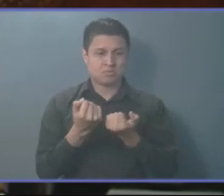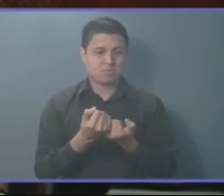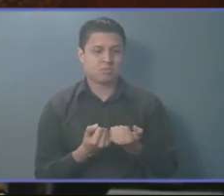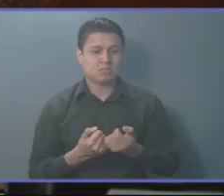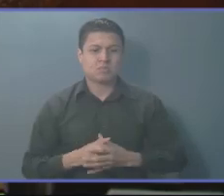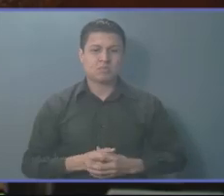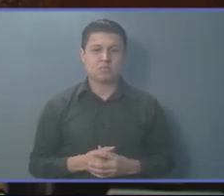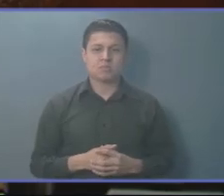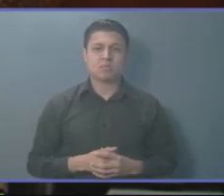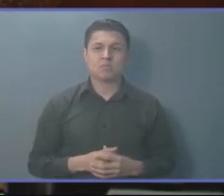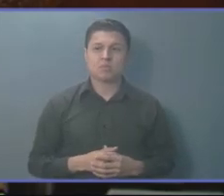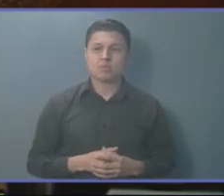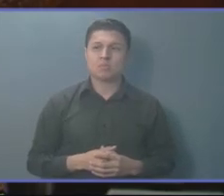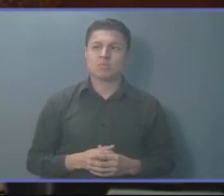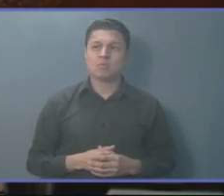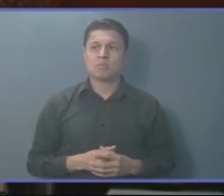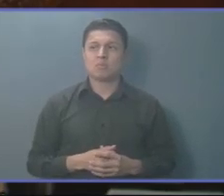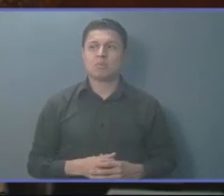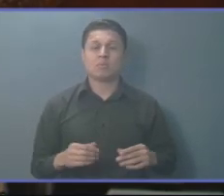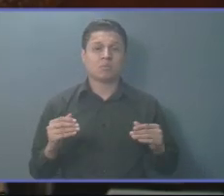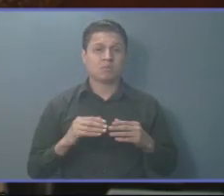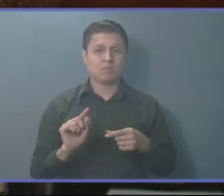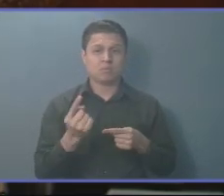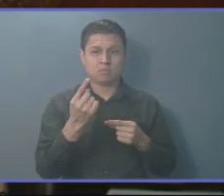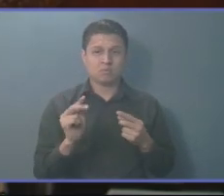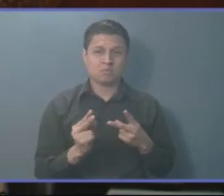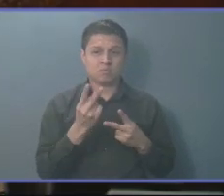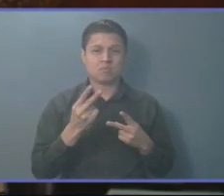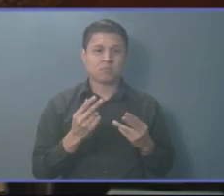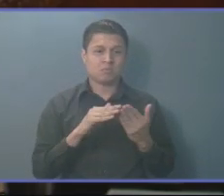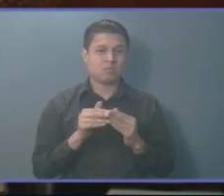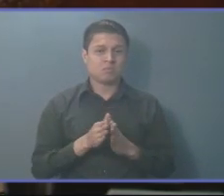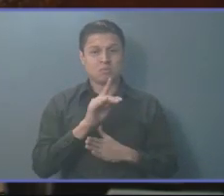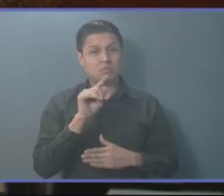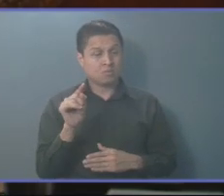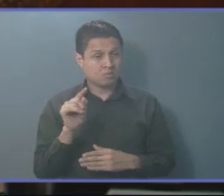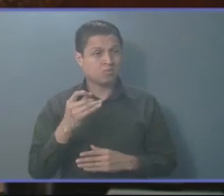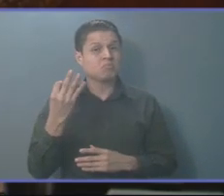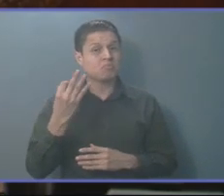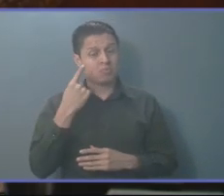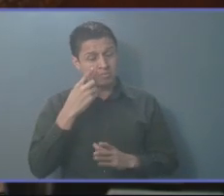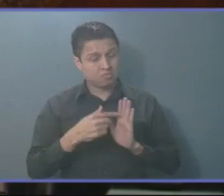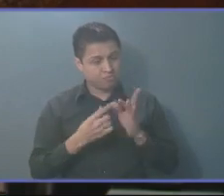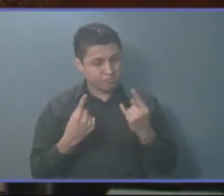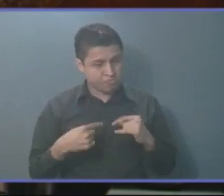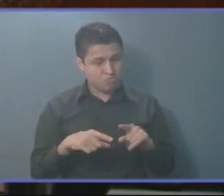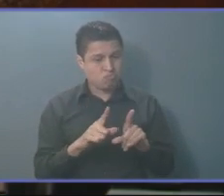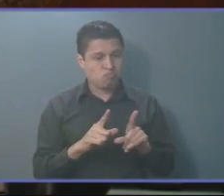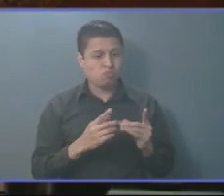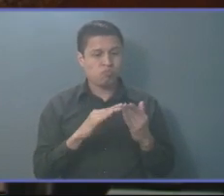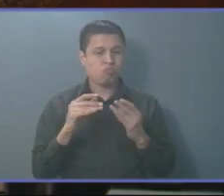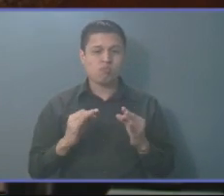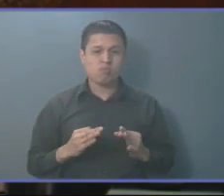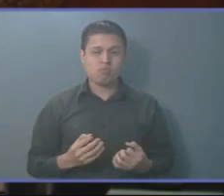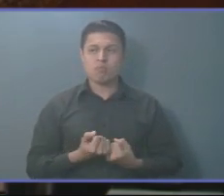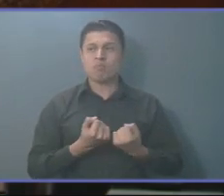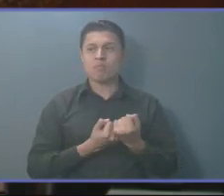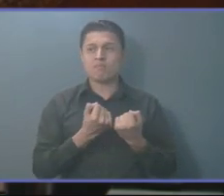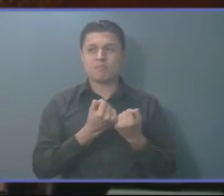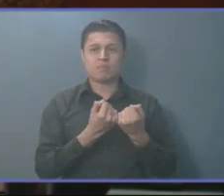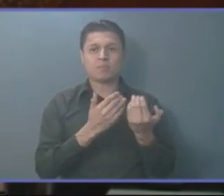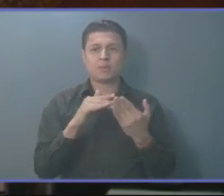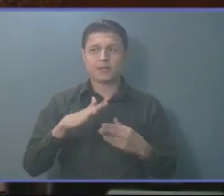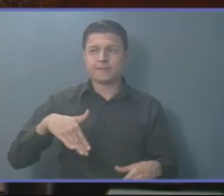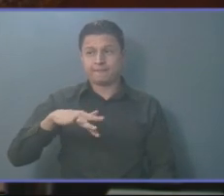unidades primarias y secundarias de organización deberán permanecer en disponibilidad en sus lugares